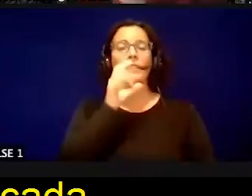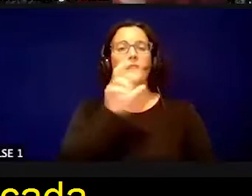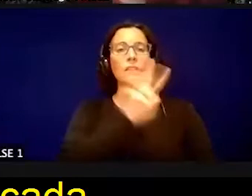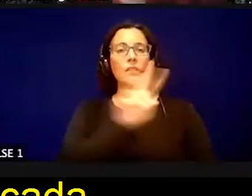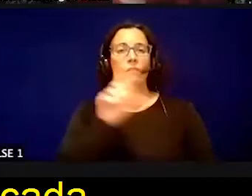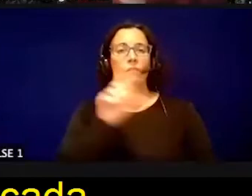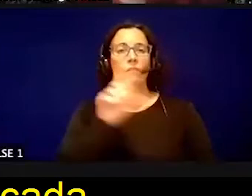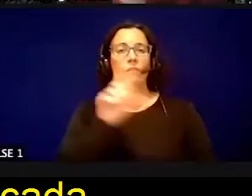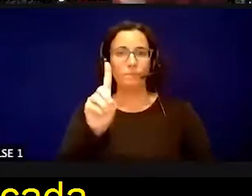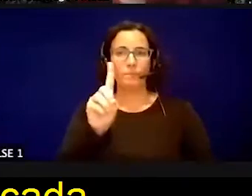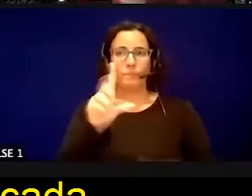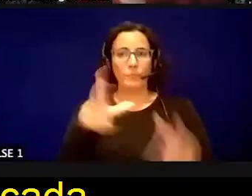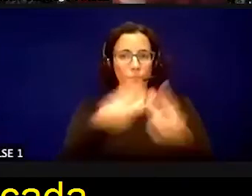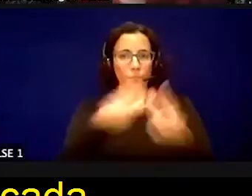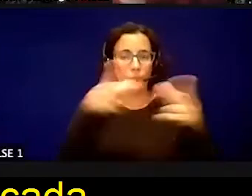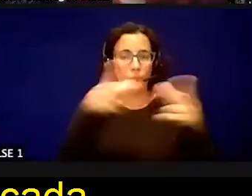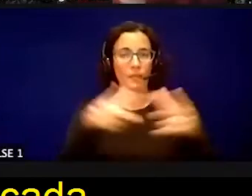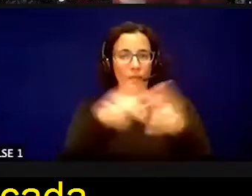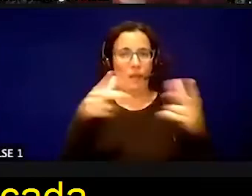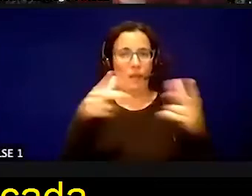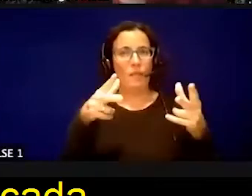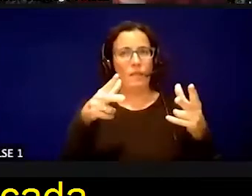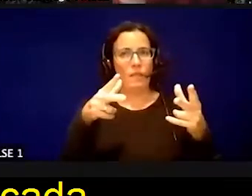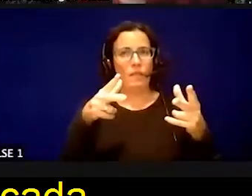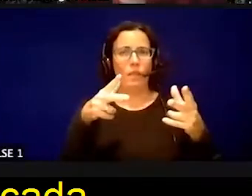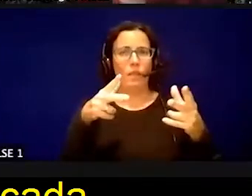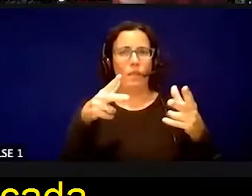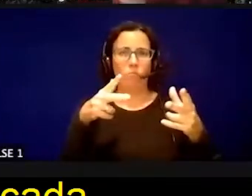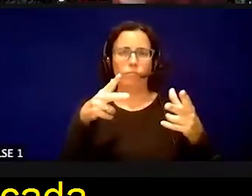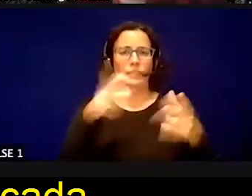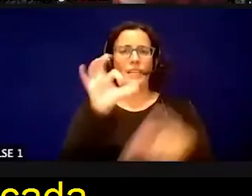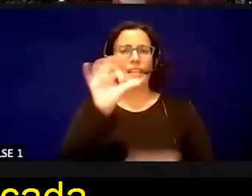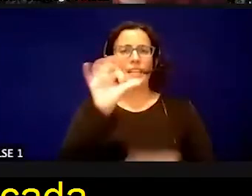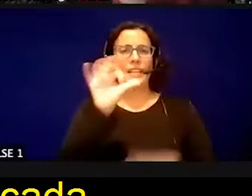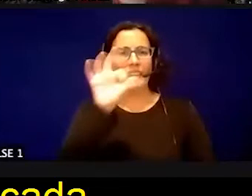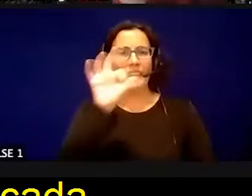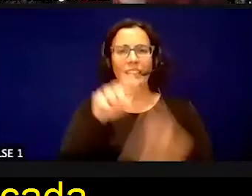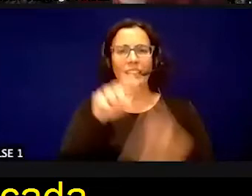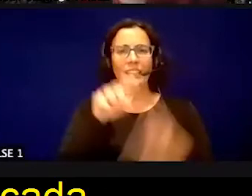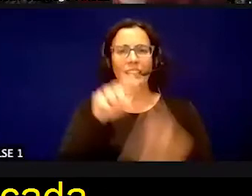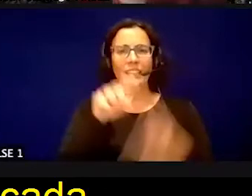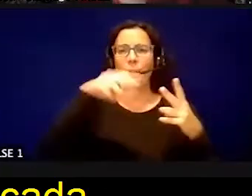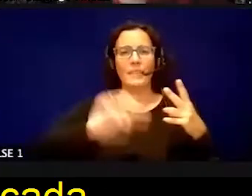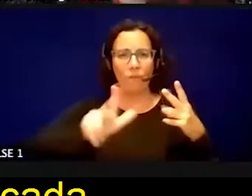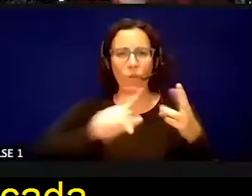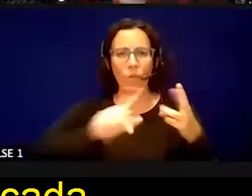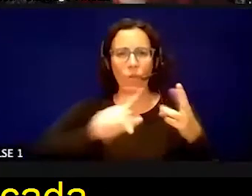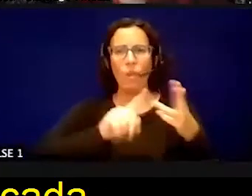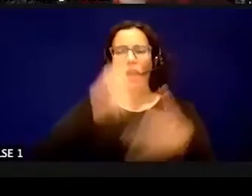nuestra sociedad se ha visto atacada pues con el SARS, con el MERS, con el ébola, con la gripe aviar, con la gripe